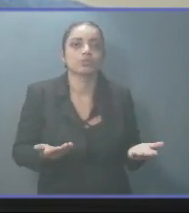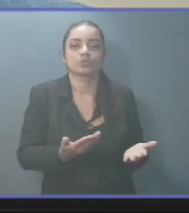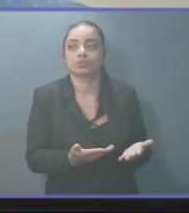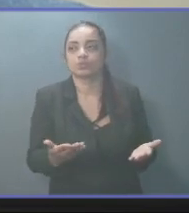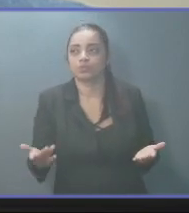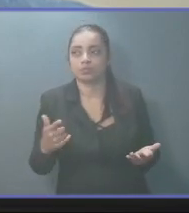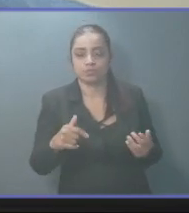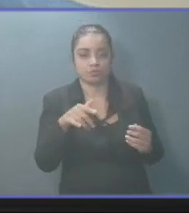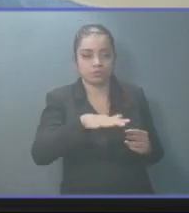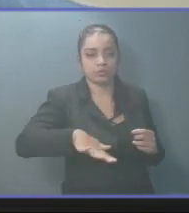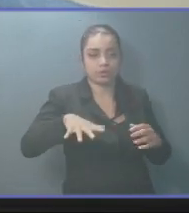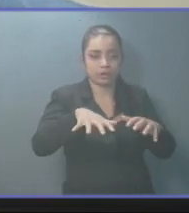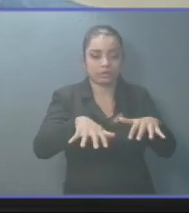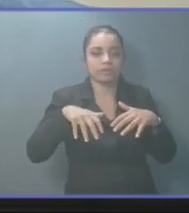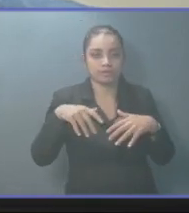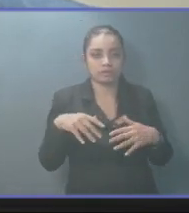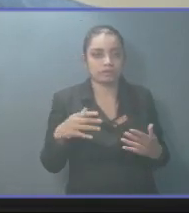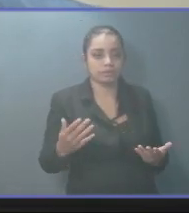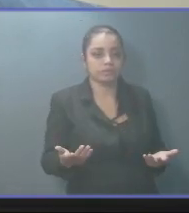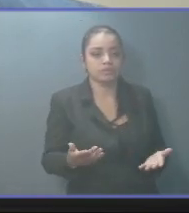el salón azul